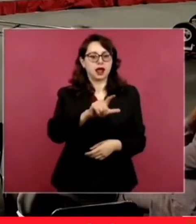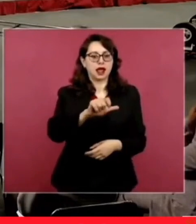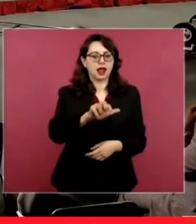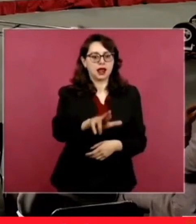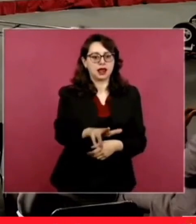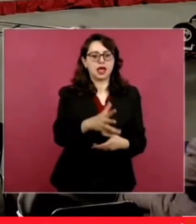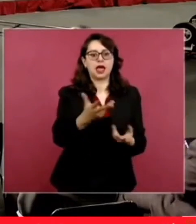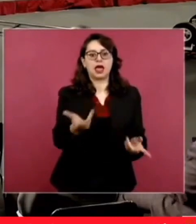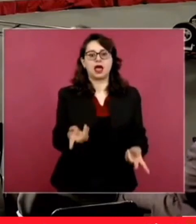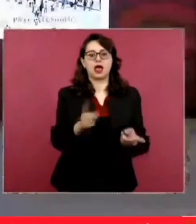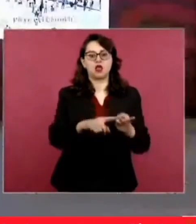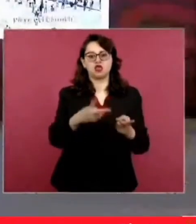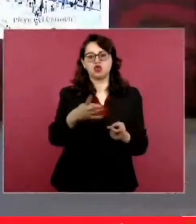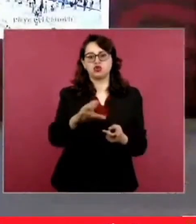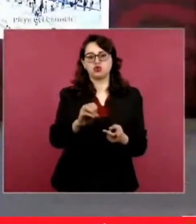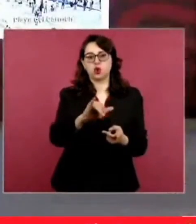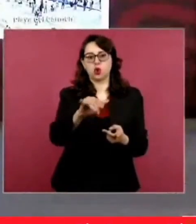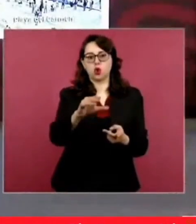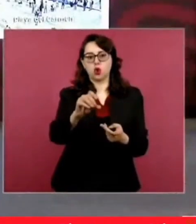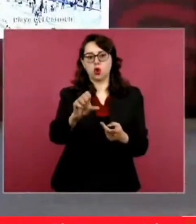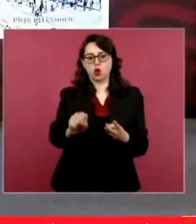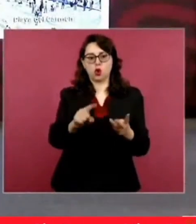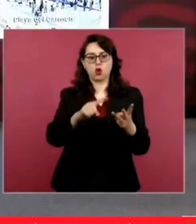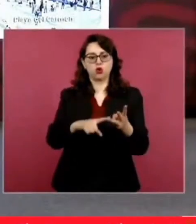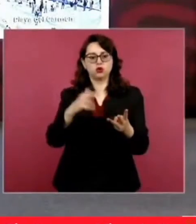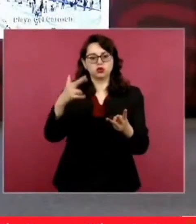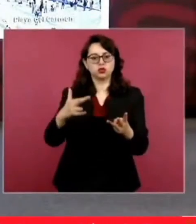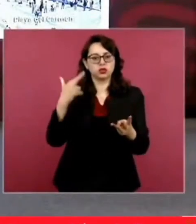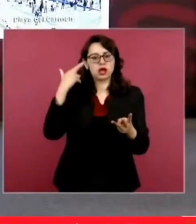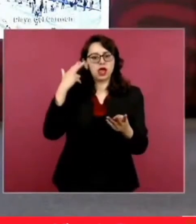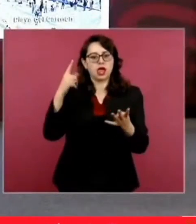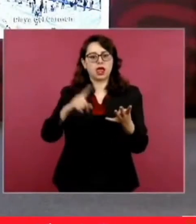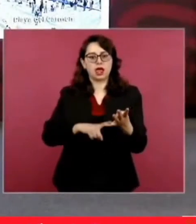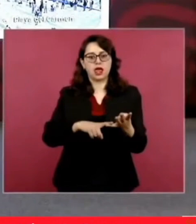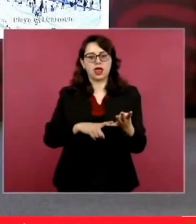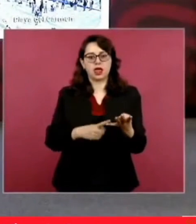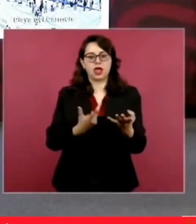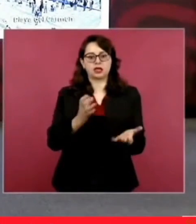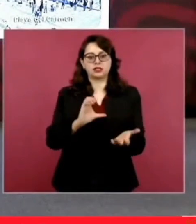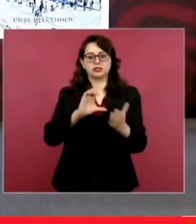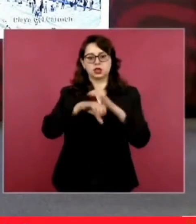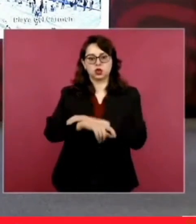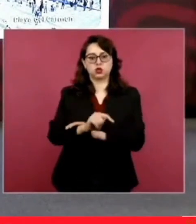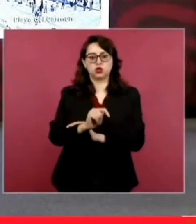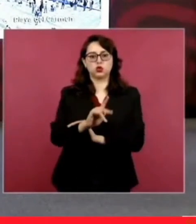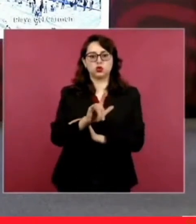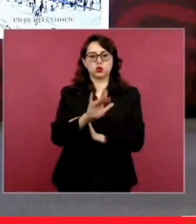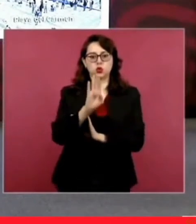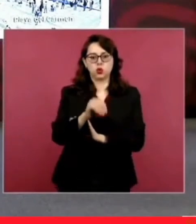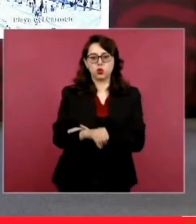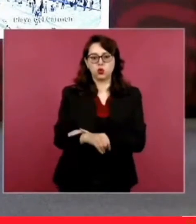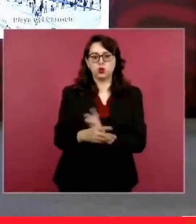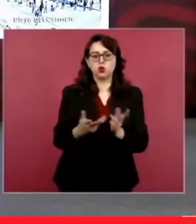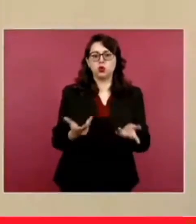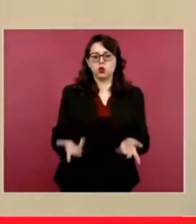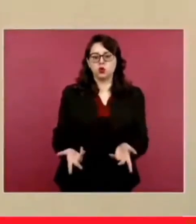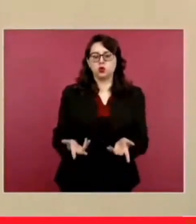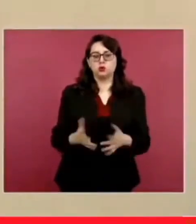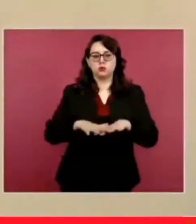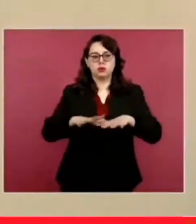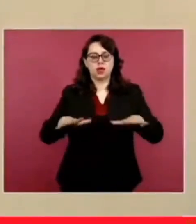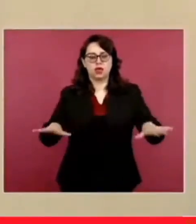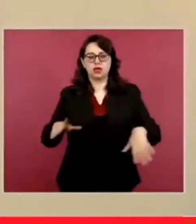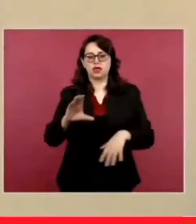cenote Dos Ojos, la zona arqueológica del Rey en Cancún, el cenote Nictejá en Tulum, la laguna Nichupté y Playa